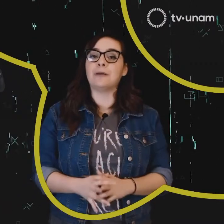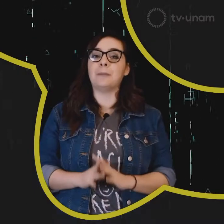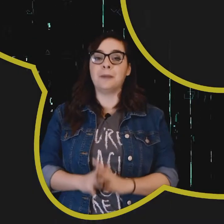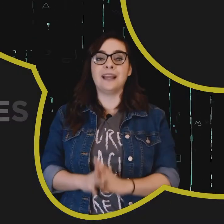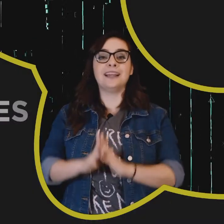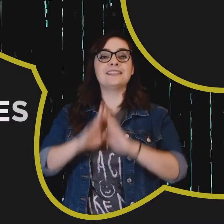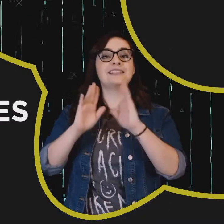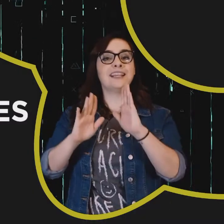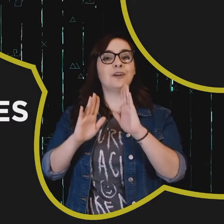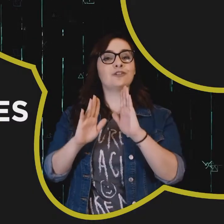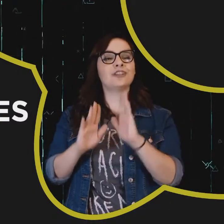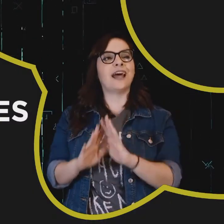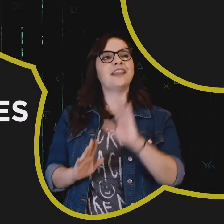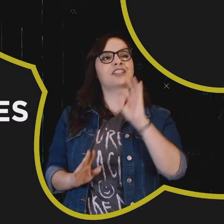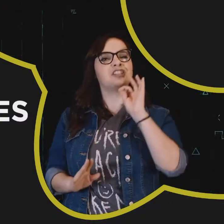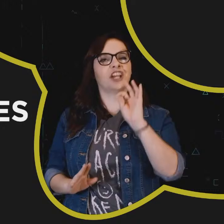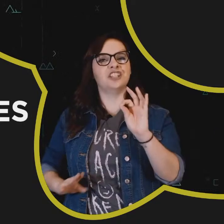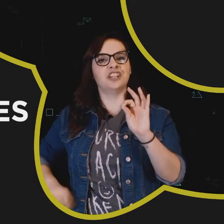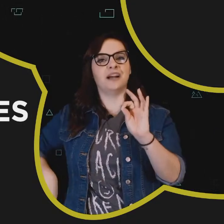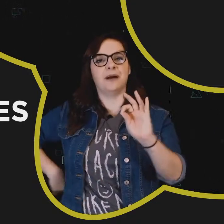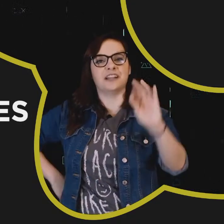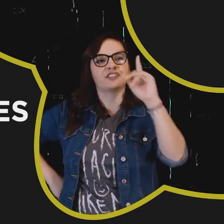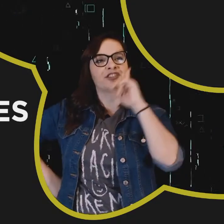por Capital 21.